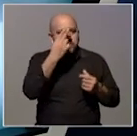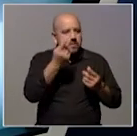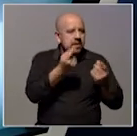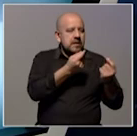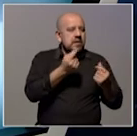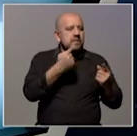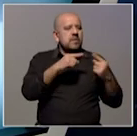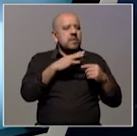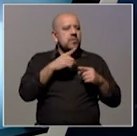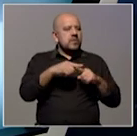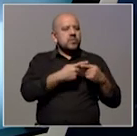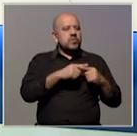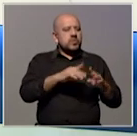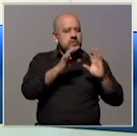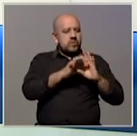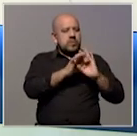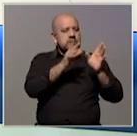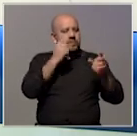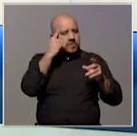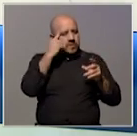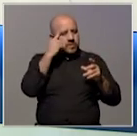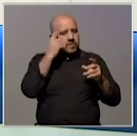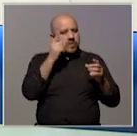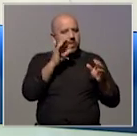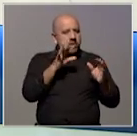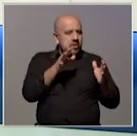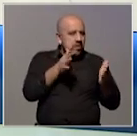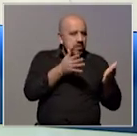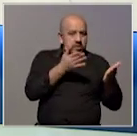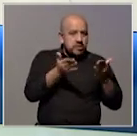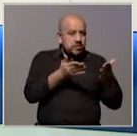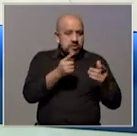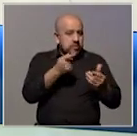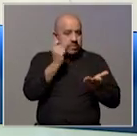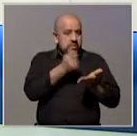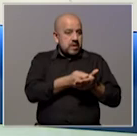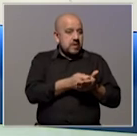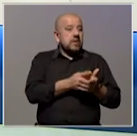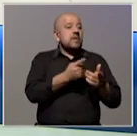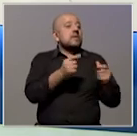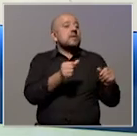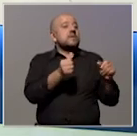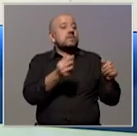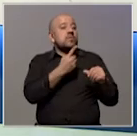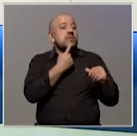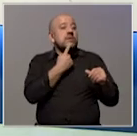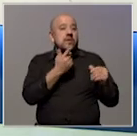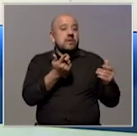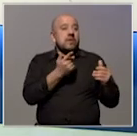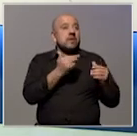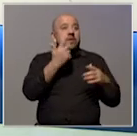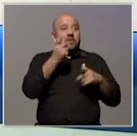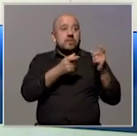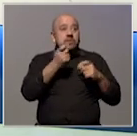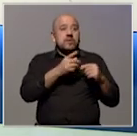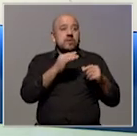es de democracia porque también es cierto pensando en voz alta que si no se retribuye terminan haciendo política las personas que capaz que tienen una